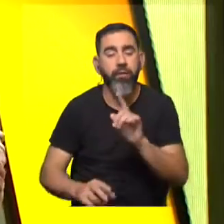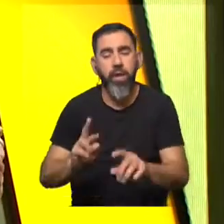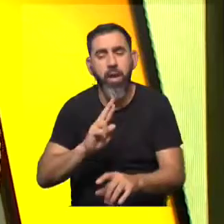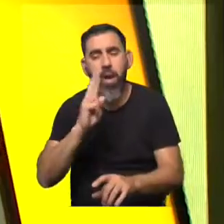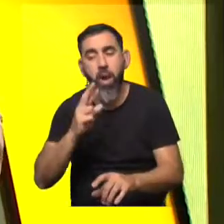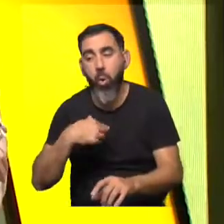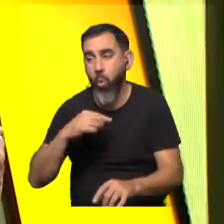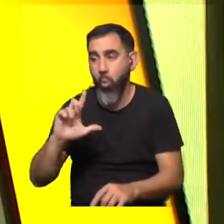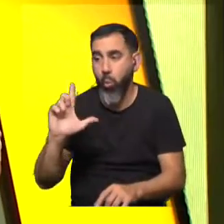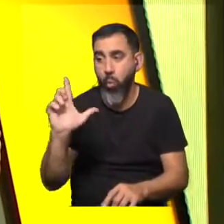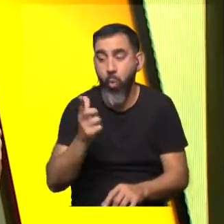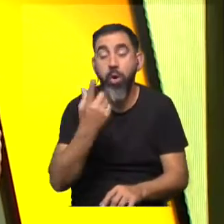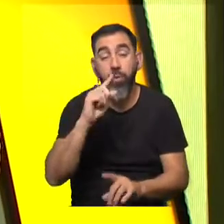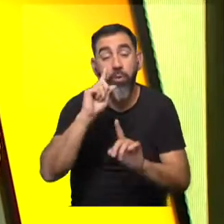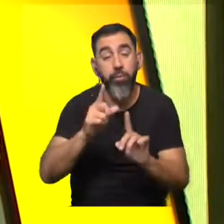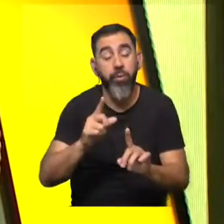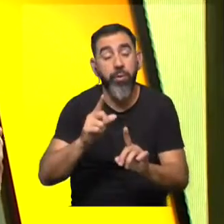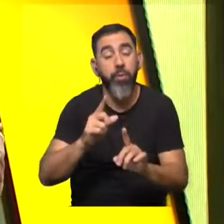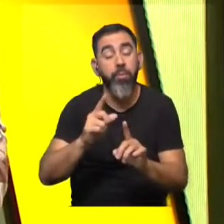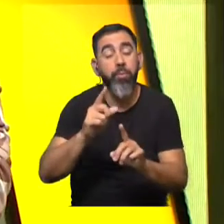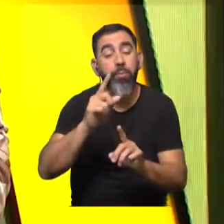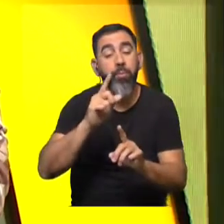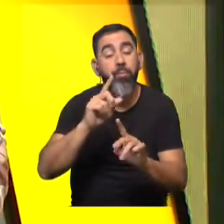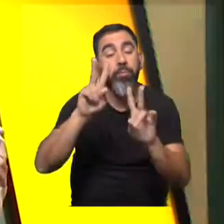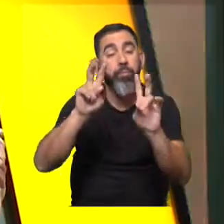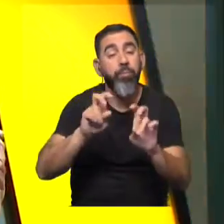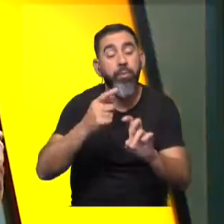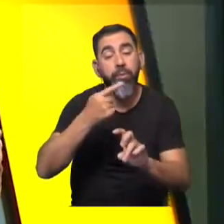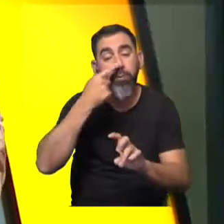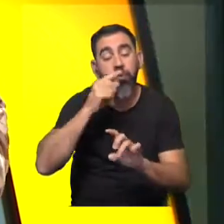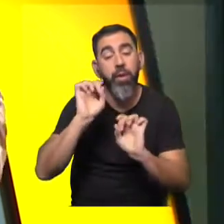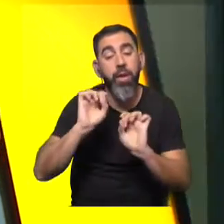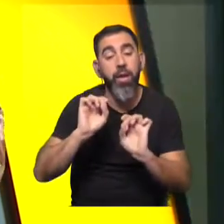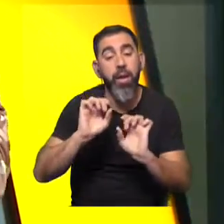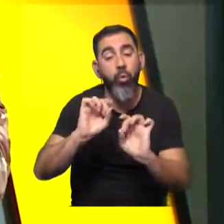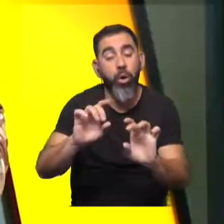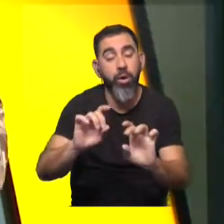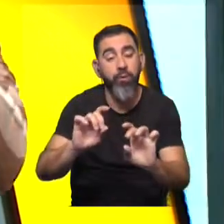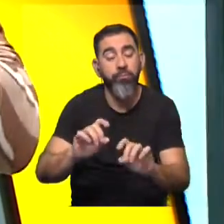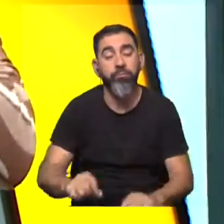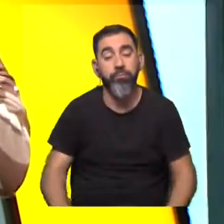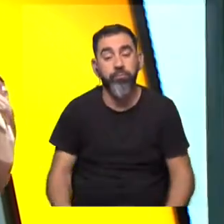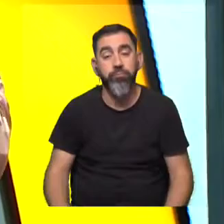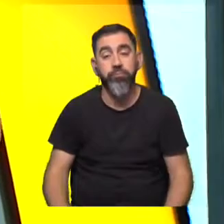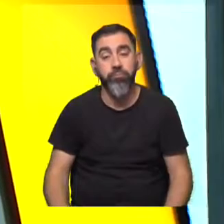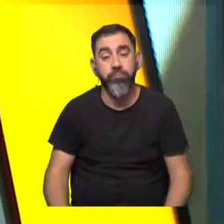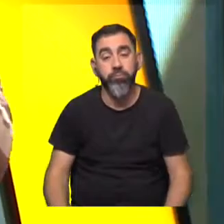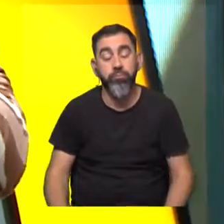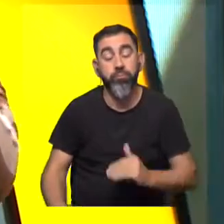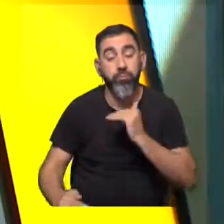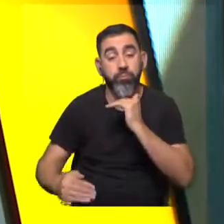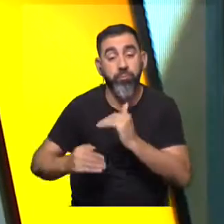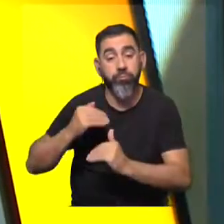escasez. Pero también vamos a hablar de las gemas por su interés como productos naturales, fruto de, como tú decís, de un